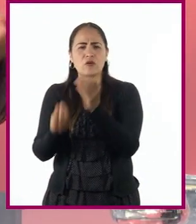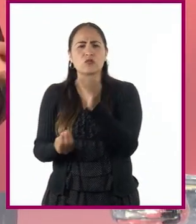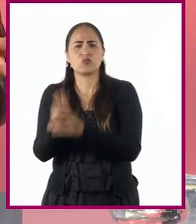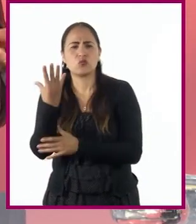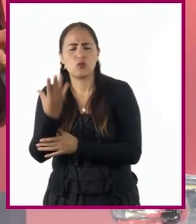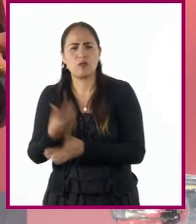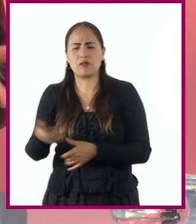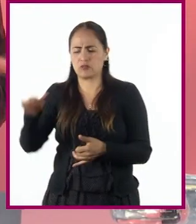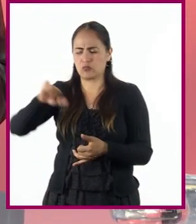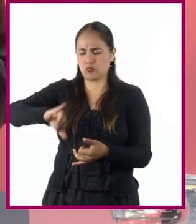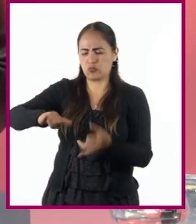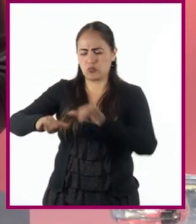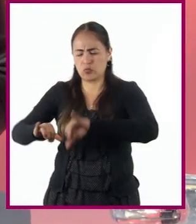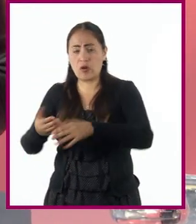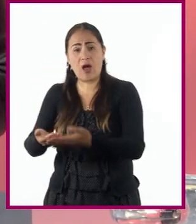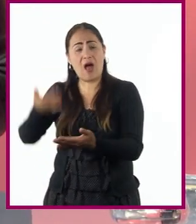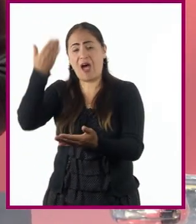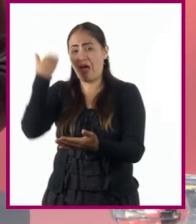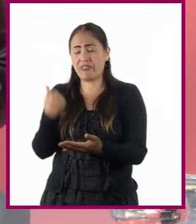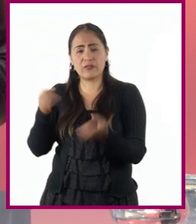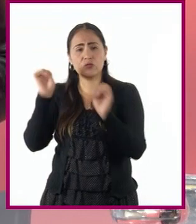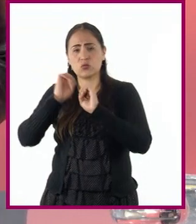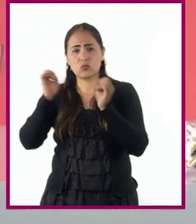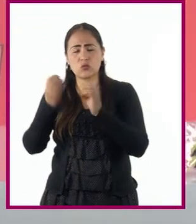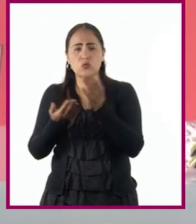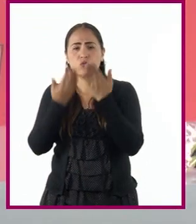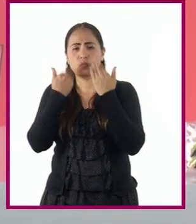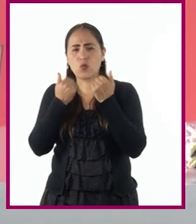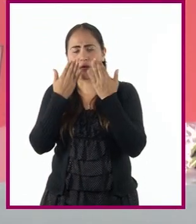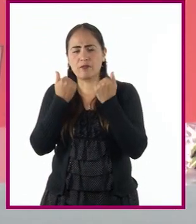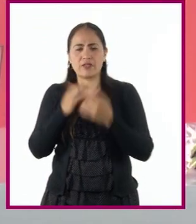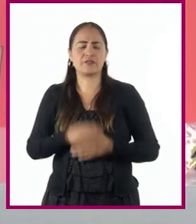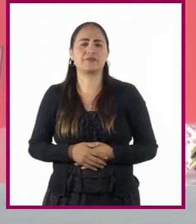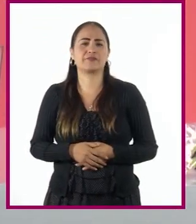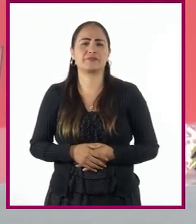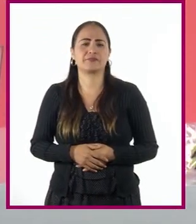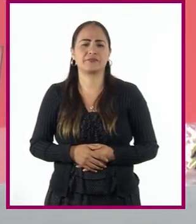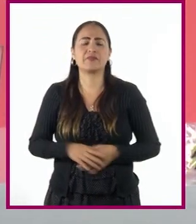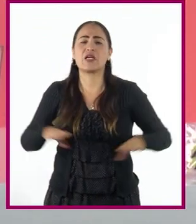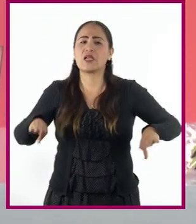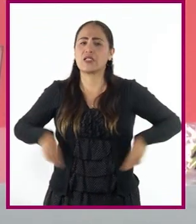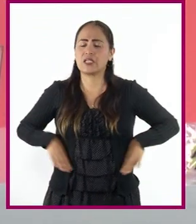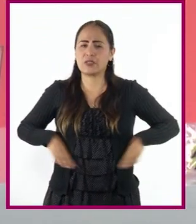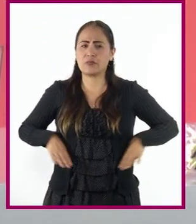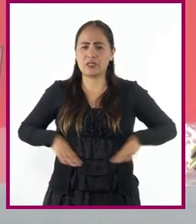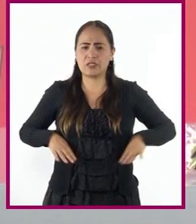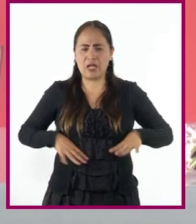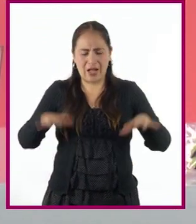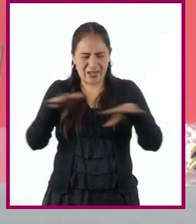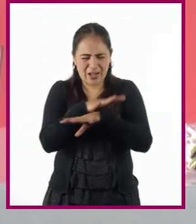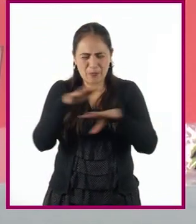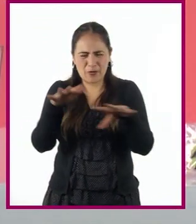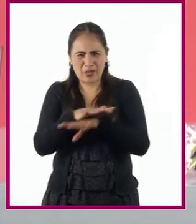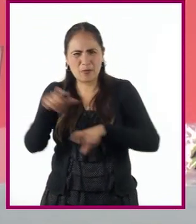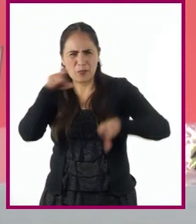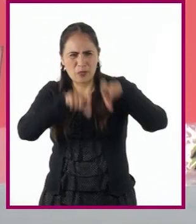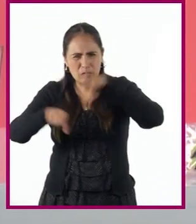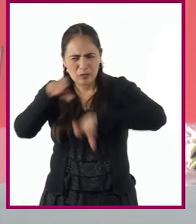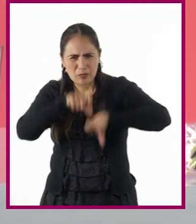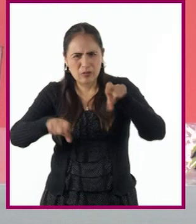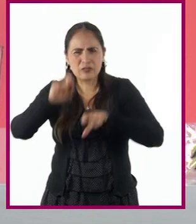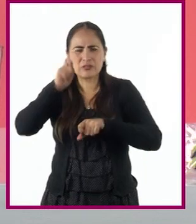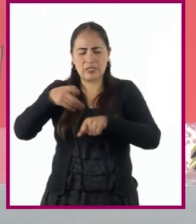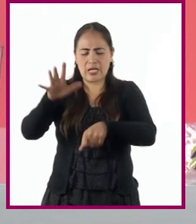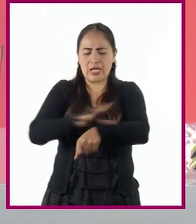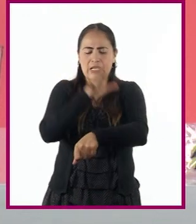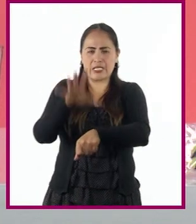que antes no se encontraban en el sistema. Otra característica de las reacciones químicas es la transferencia de energía.